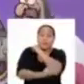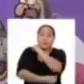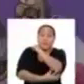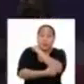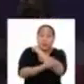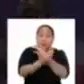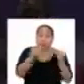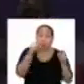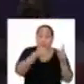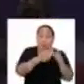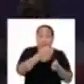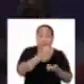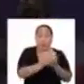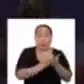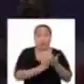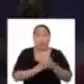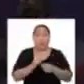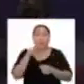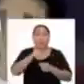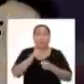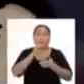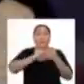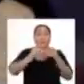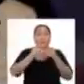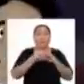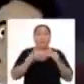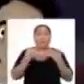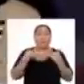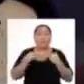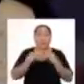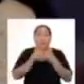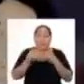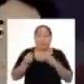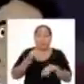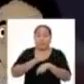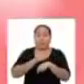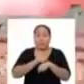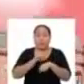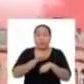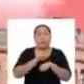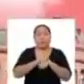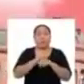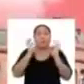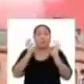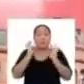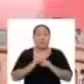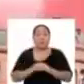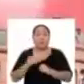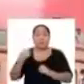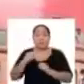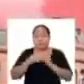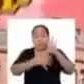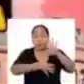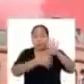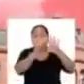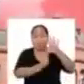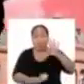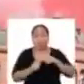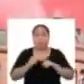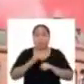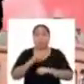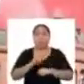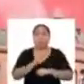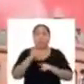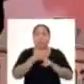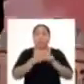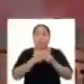población. Además, a lo largo de su historia, ha tenido varias crisis económicas. En Sudamérica se han utilizado distintos